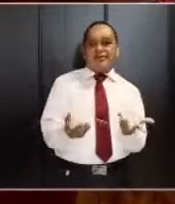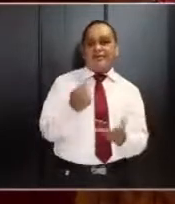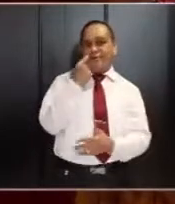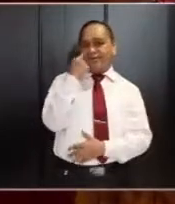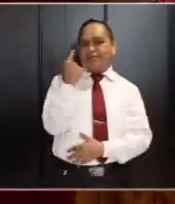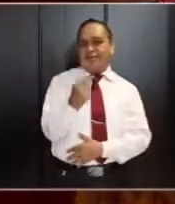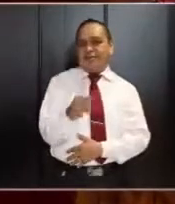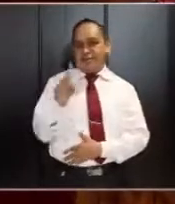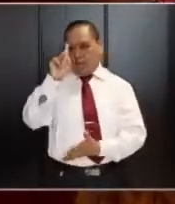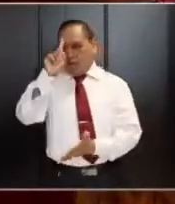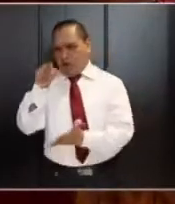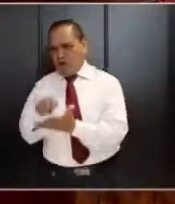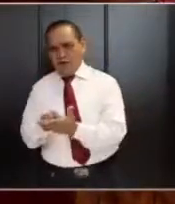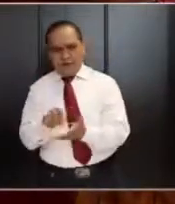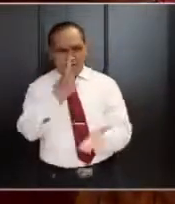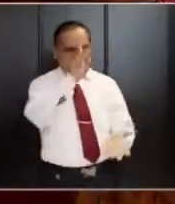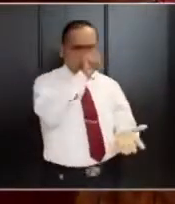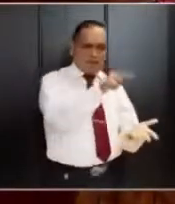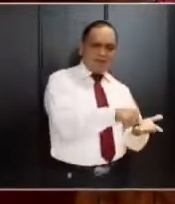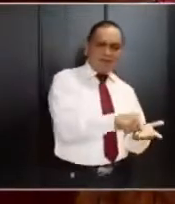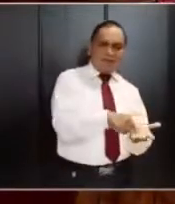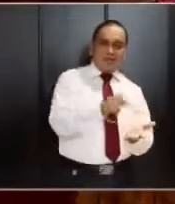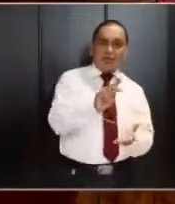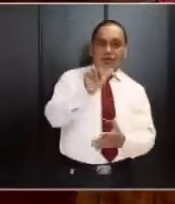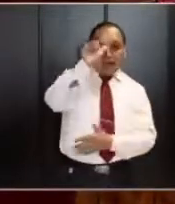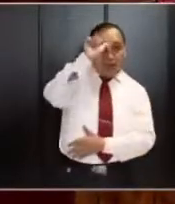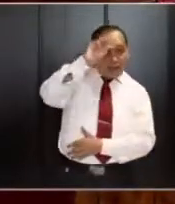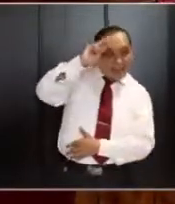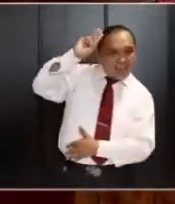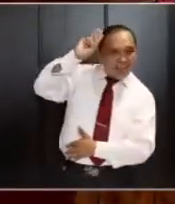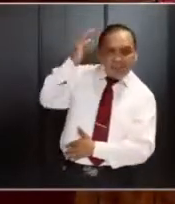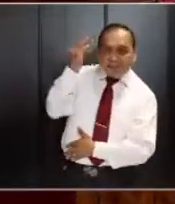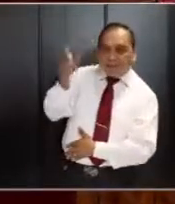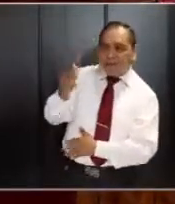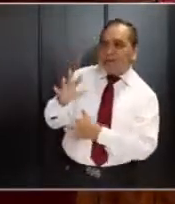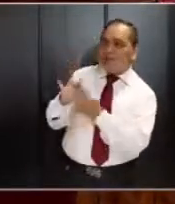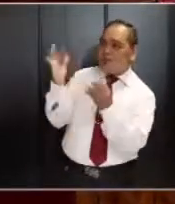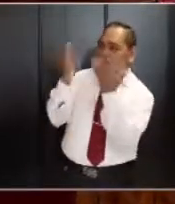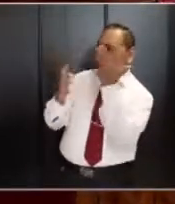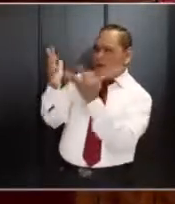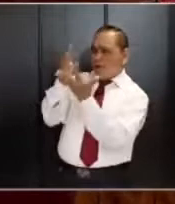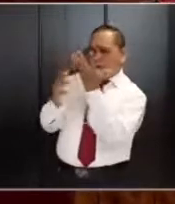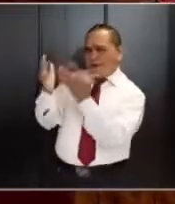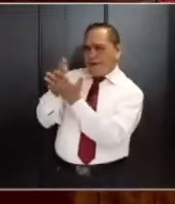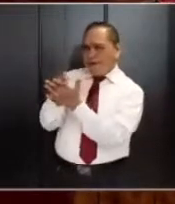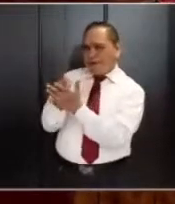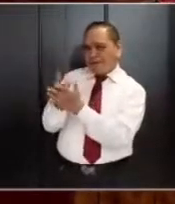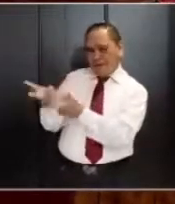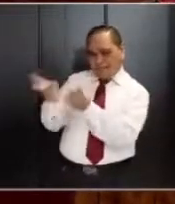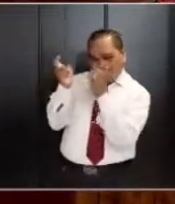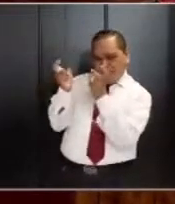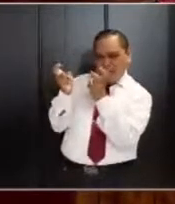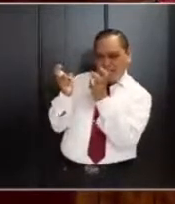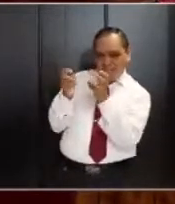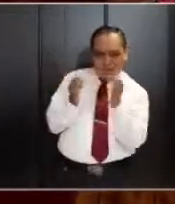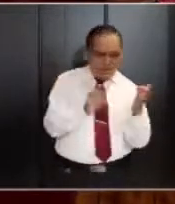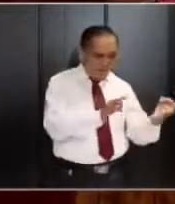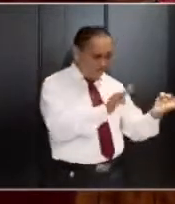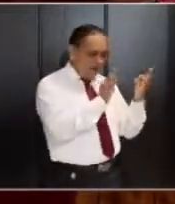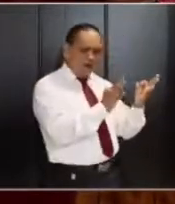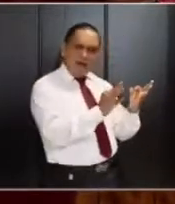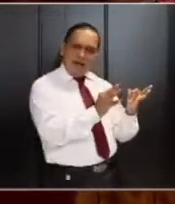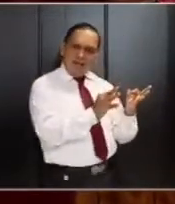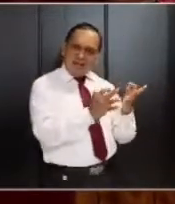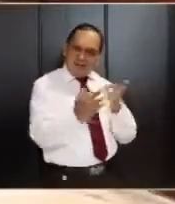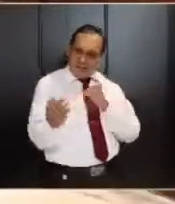alguien le cree al otro. Pero ya cuando habla Alejandro para defender al ladrón defendiendo otro ladrón, pues ya como que ya nadie